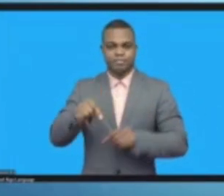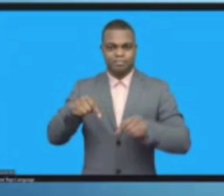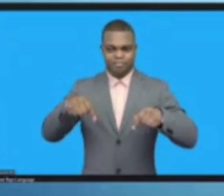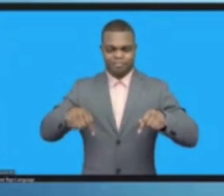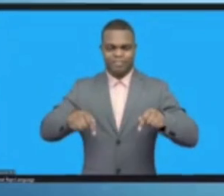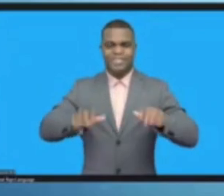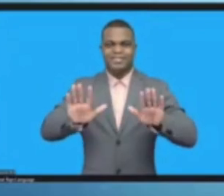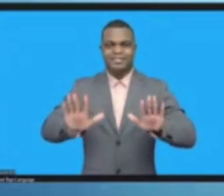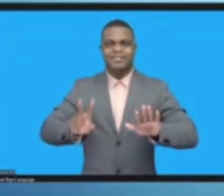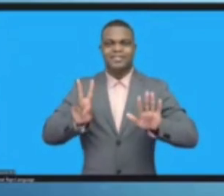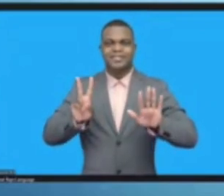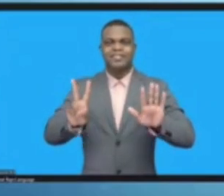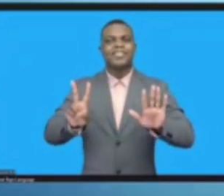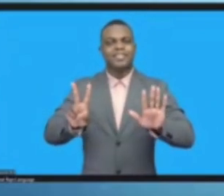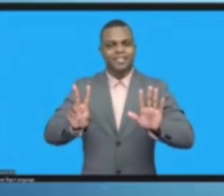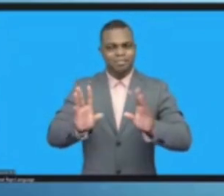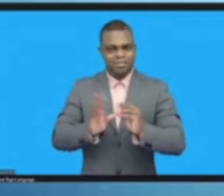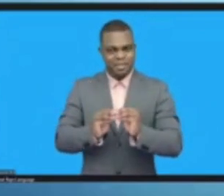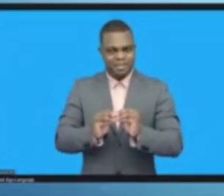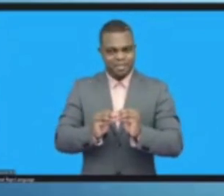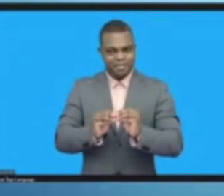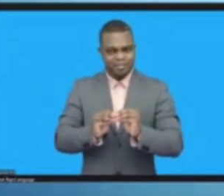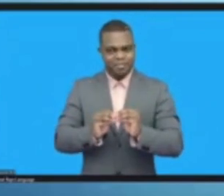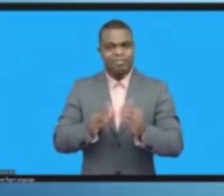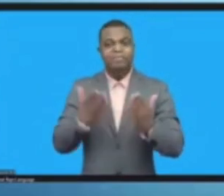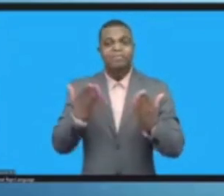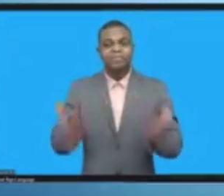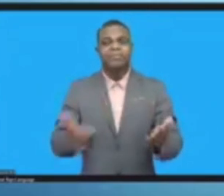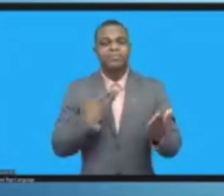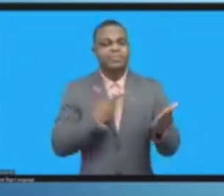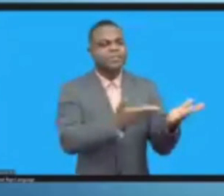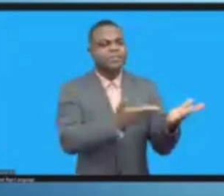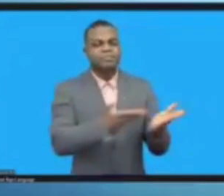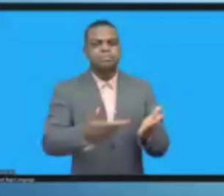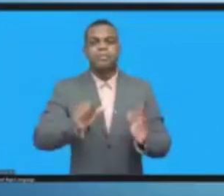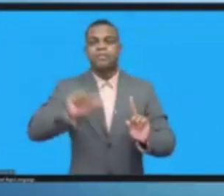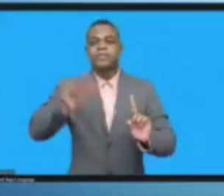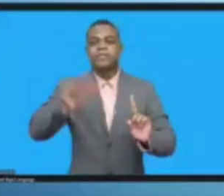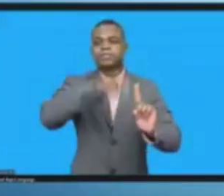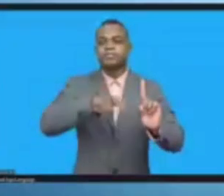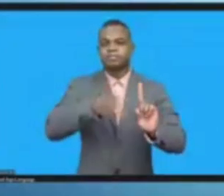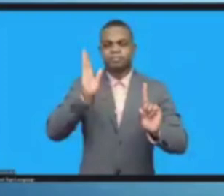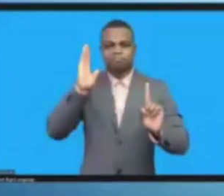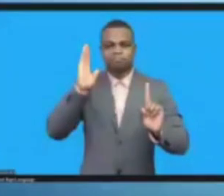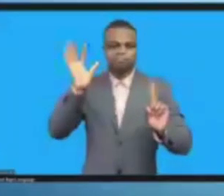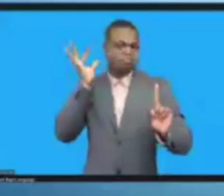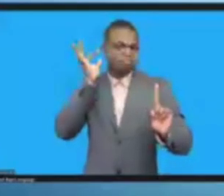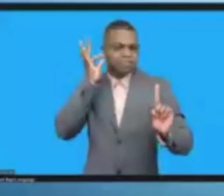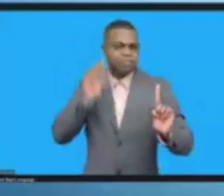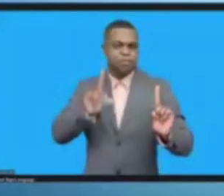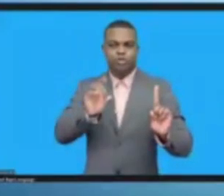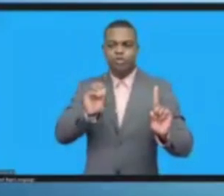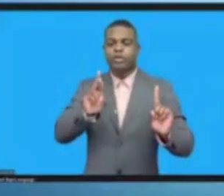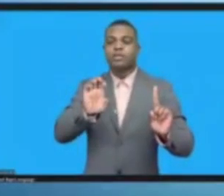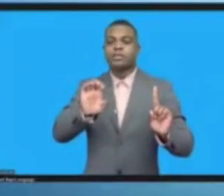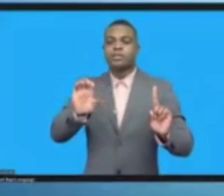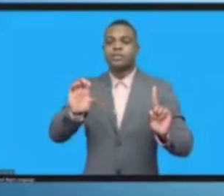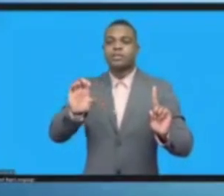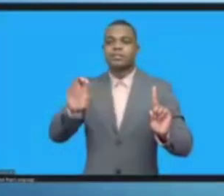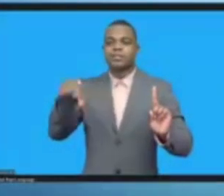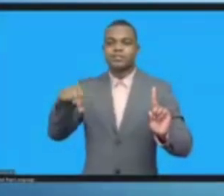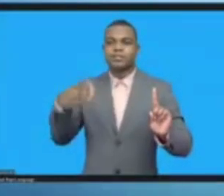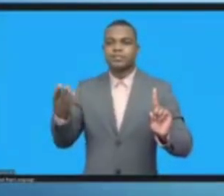disertante la señora dorin Batman Martin secretaría general electa de la uit